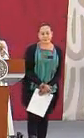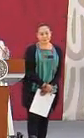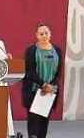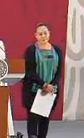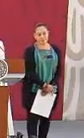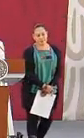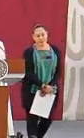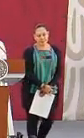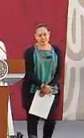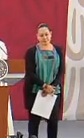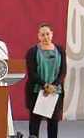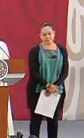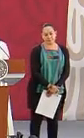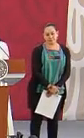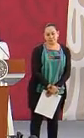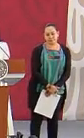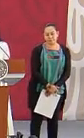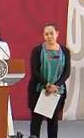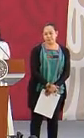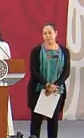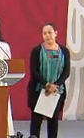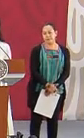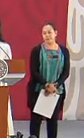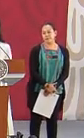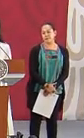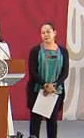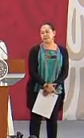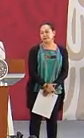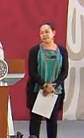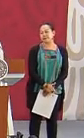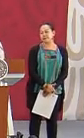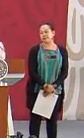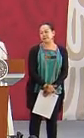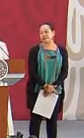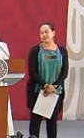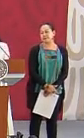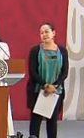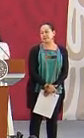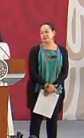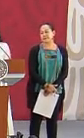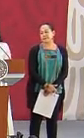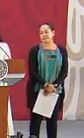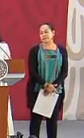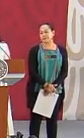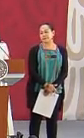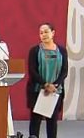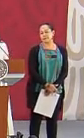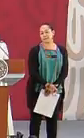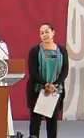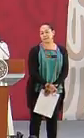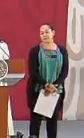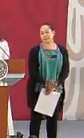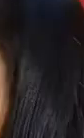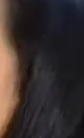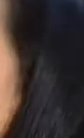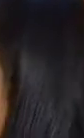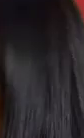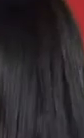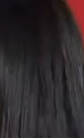Sí, lo que nosotros concluimos es que para poder entregar el subsidio tenían que estar